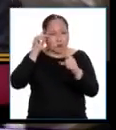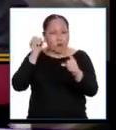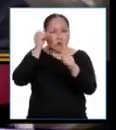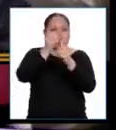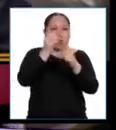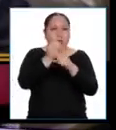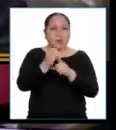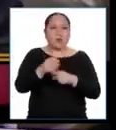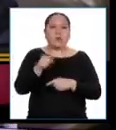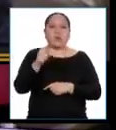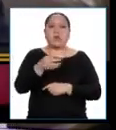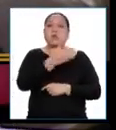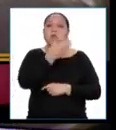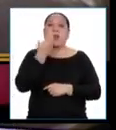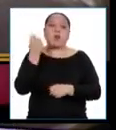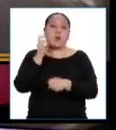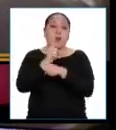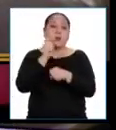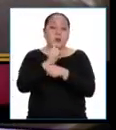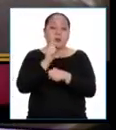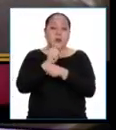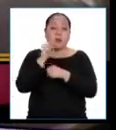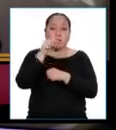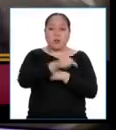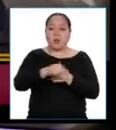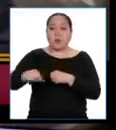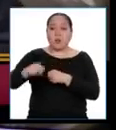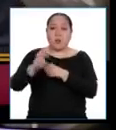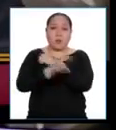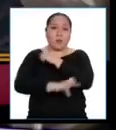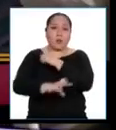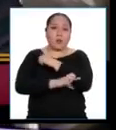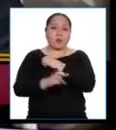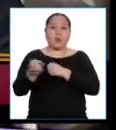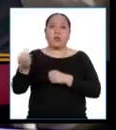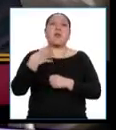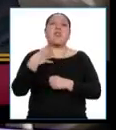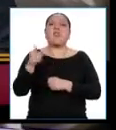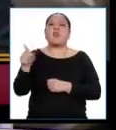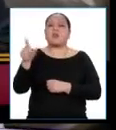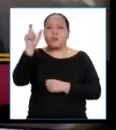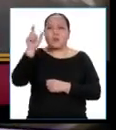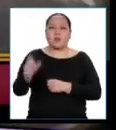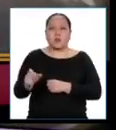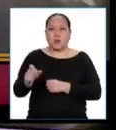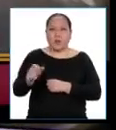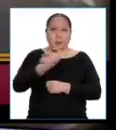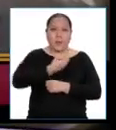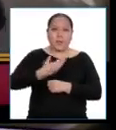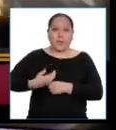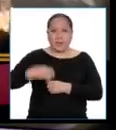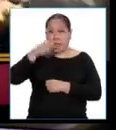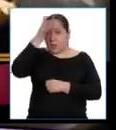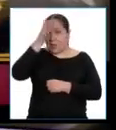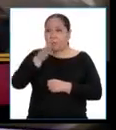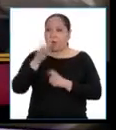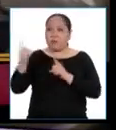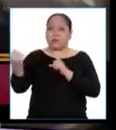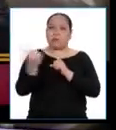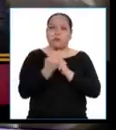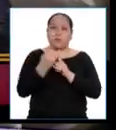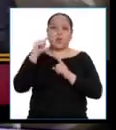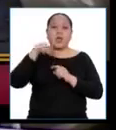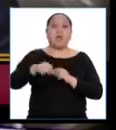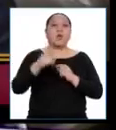objetivo, y es mejorar la educación de nuestro país. ¿Y qué me denunció? Me dijo, un colegio